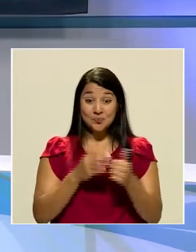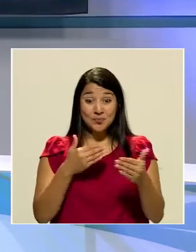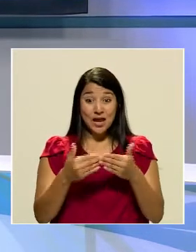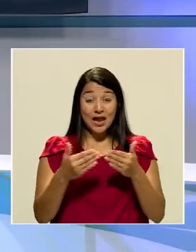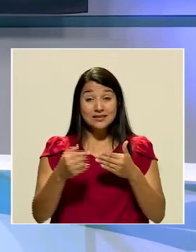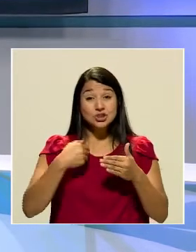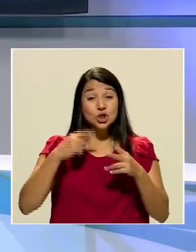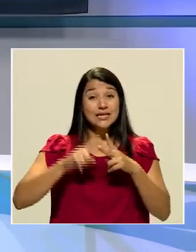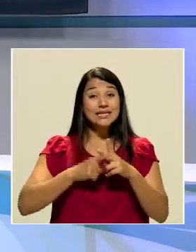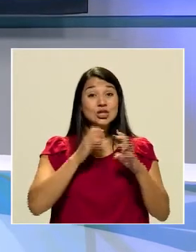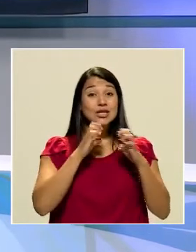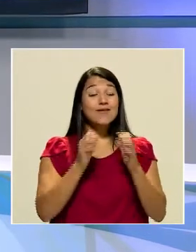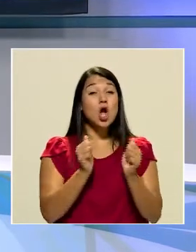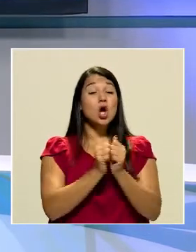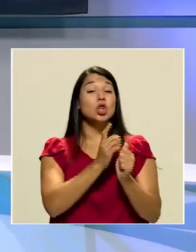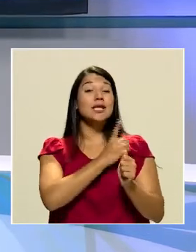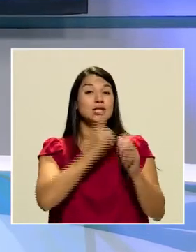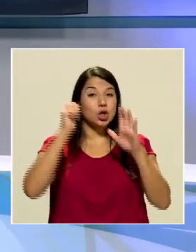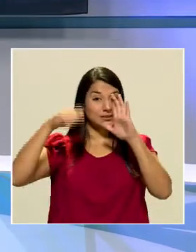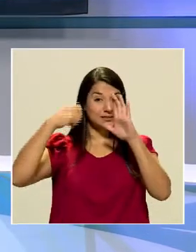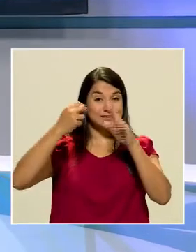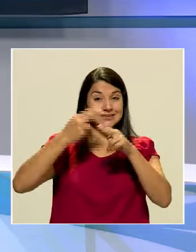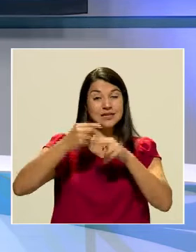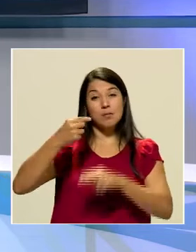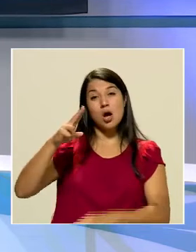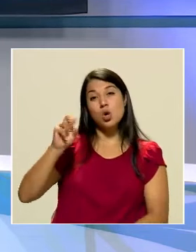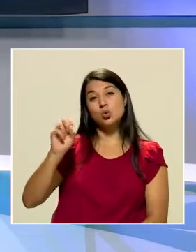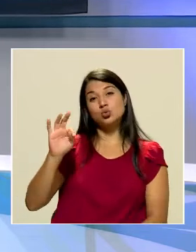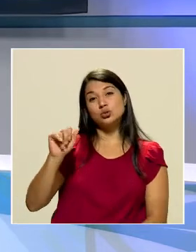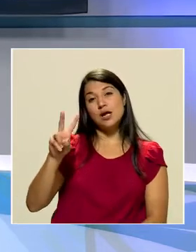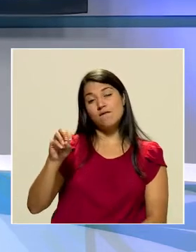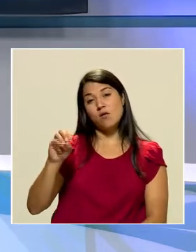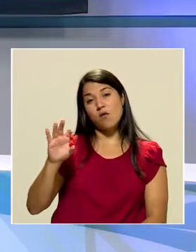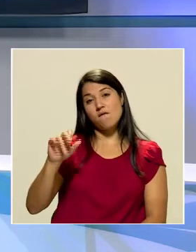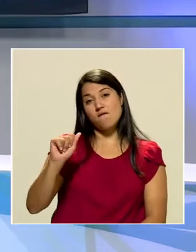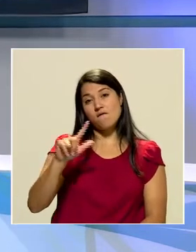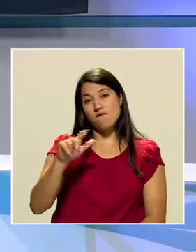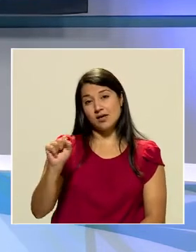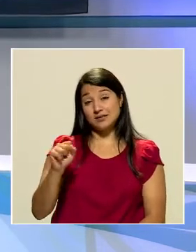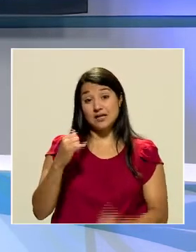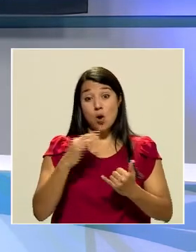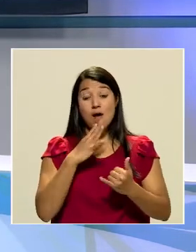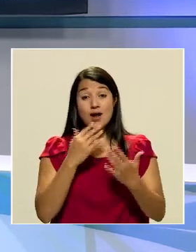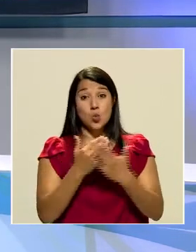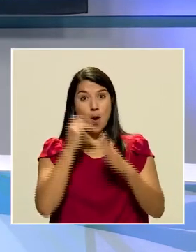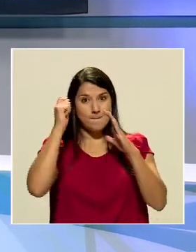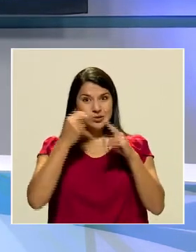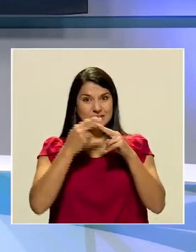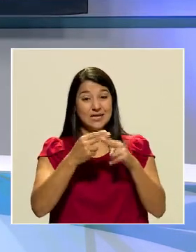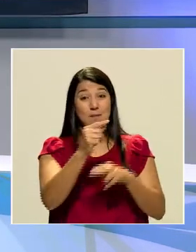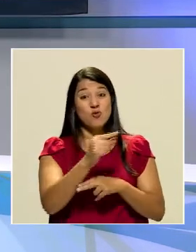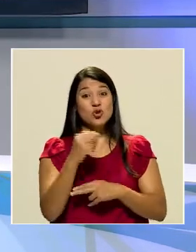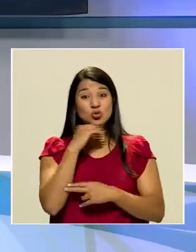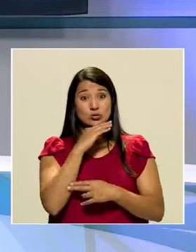minutos voy a conversar con el director de cine Gustavo Fallas. Vamos a hablar de su nueva película, Río Sucio, que acaba